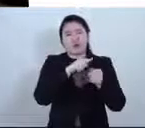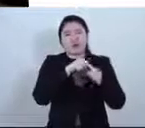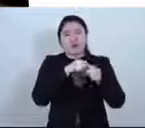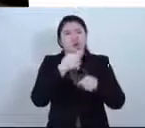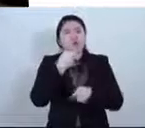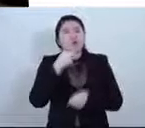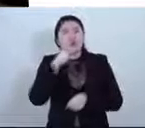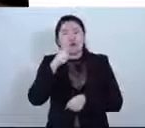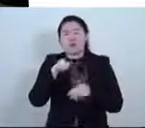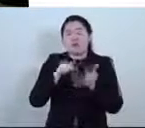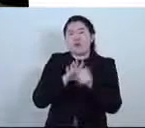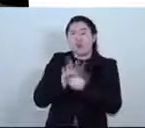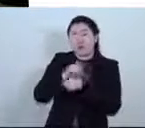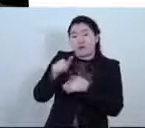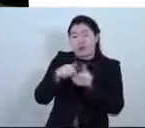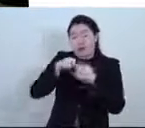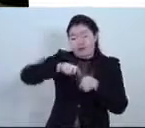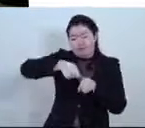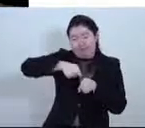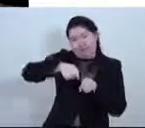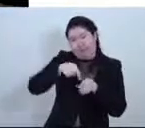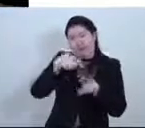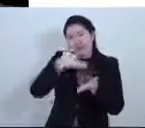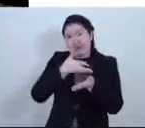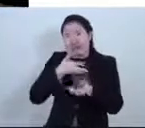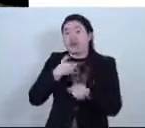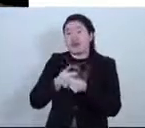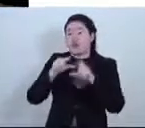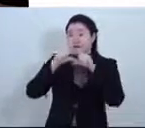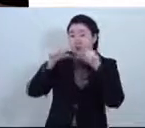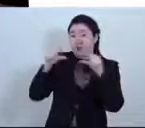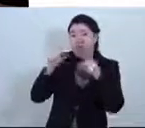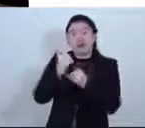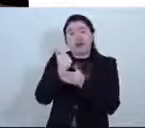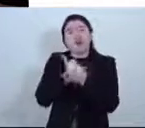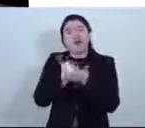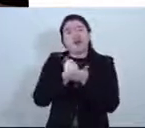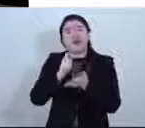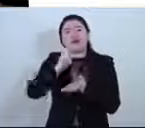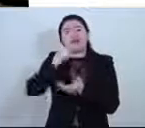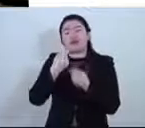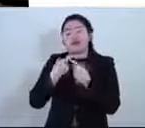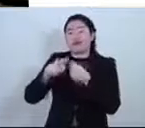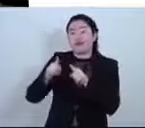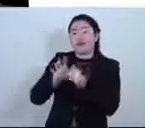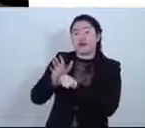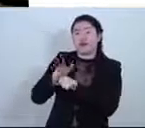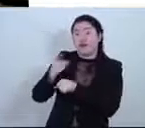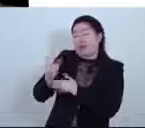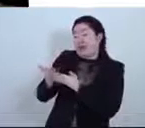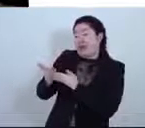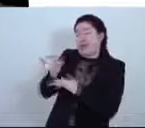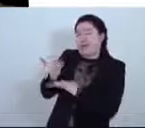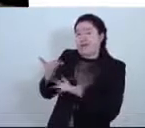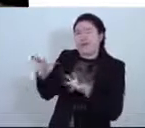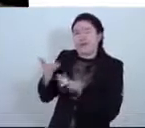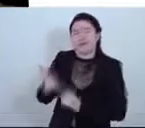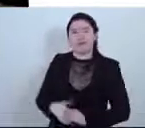y el rectángulo azul resalta la presencia de un concreto diferente frente a la referencia prefabricada.